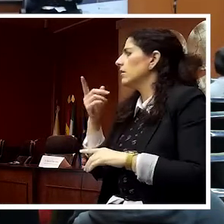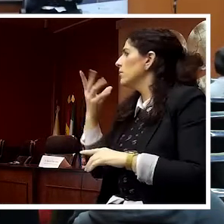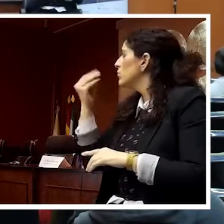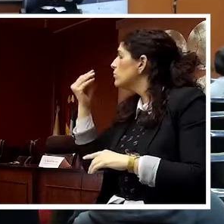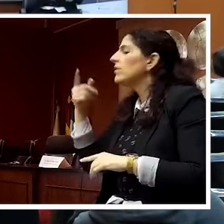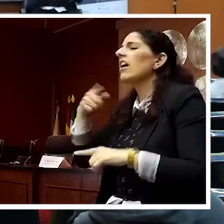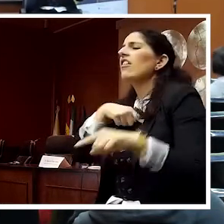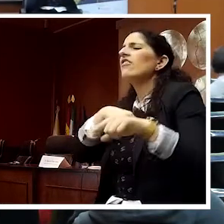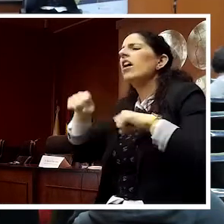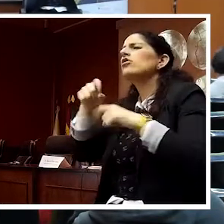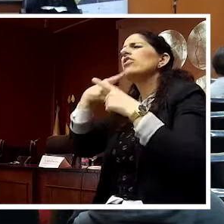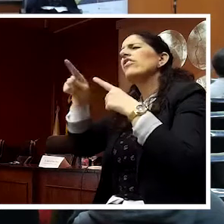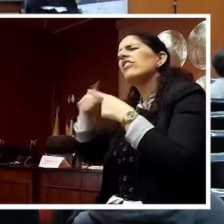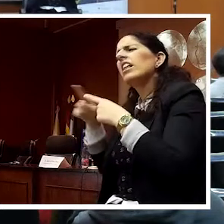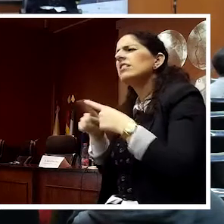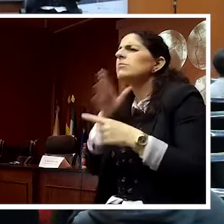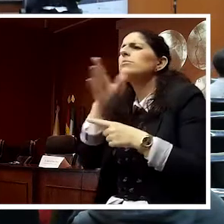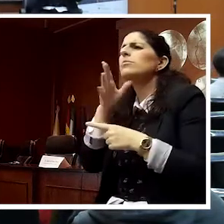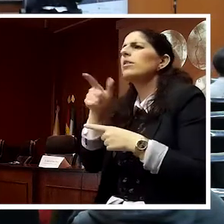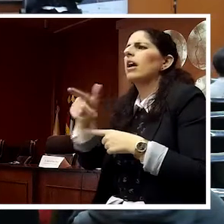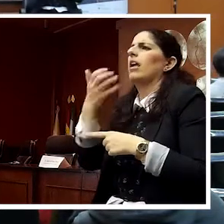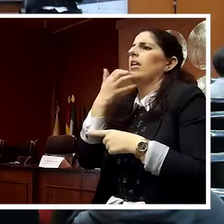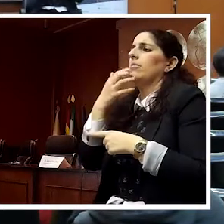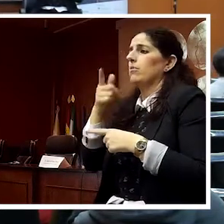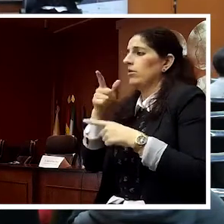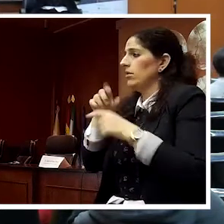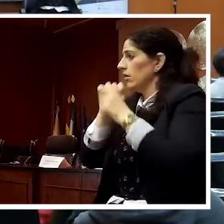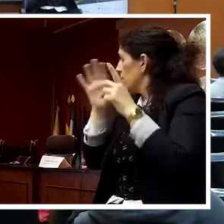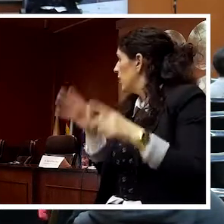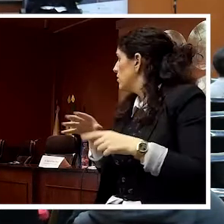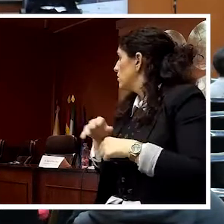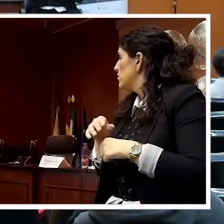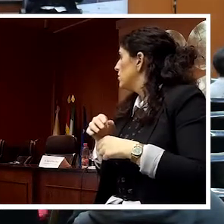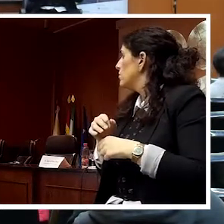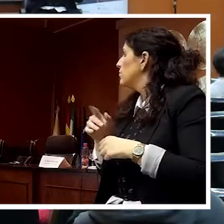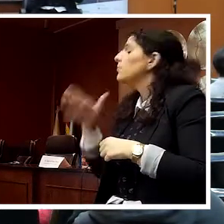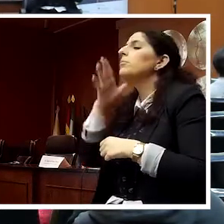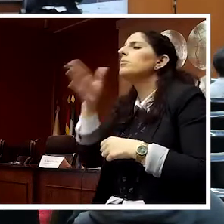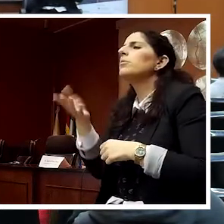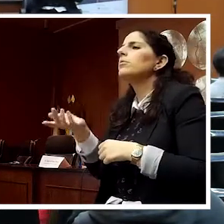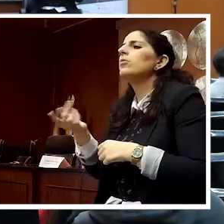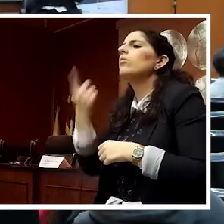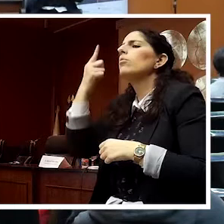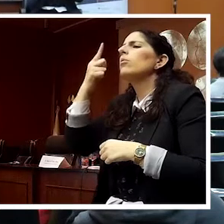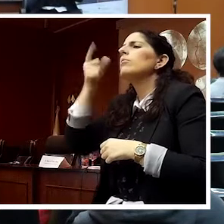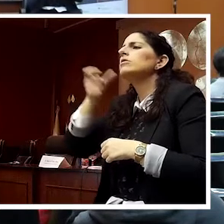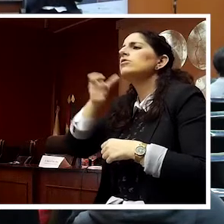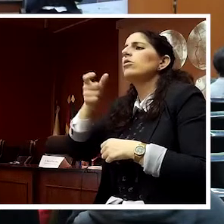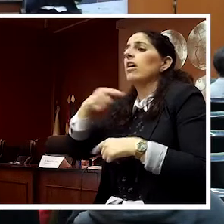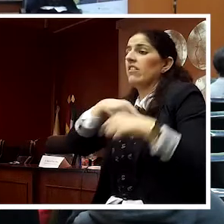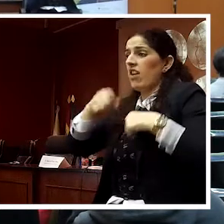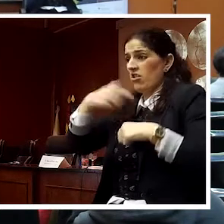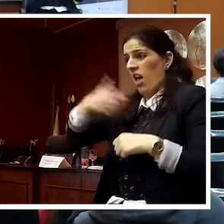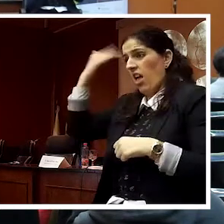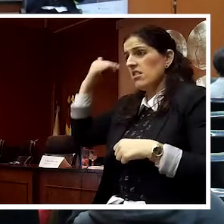distintos infartos, pues este ejemplo es clave, ¿no? Por ejemplo, un paciente con un infarto